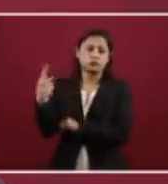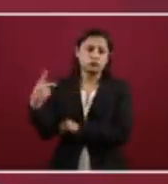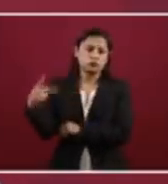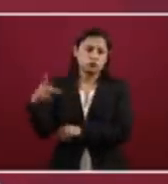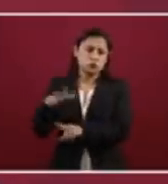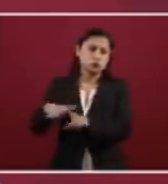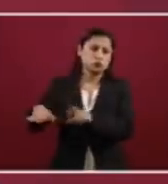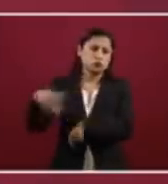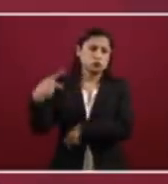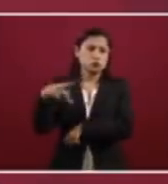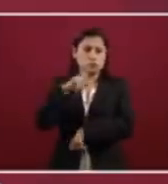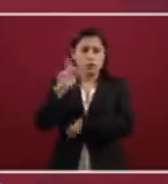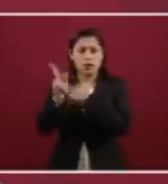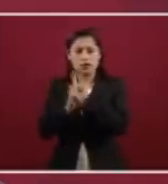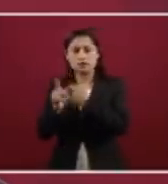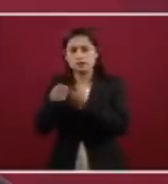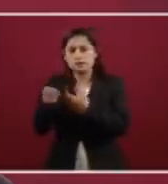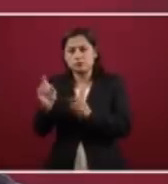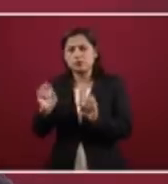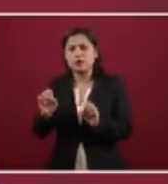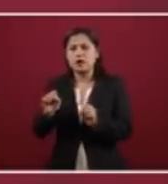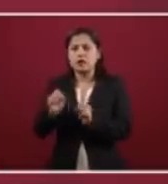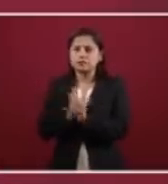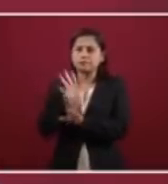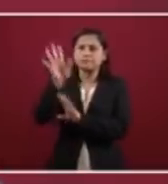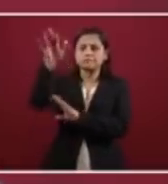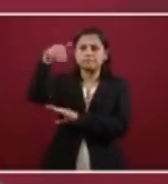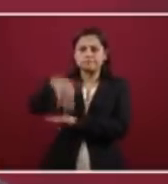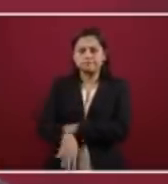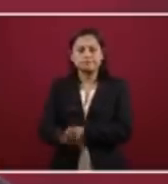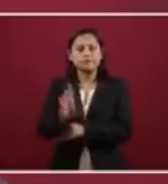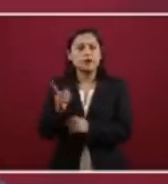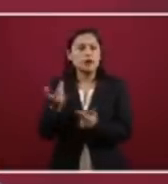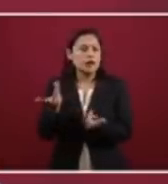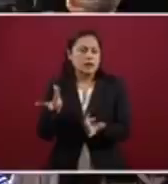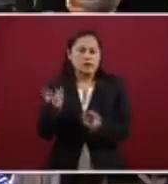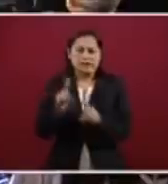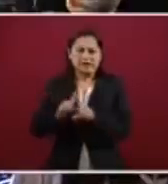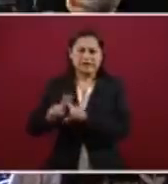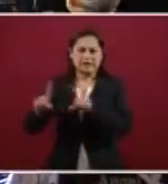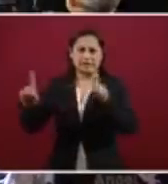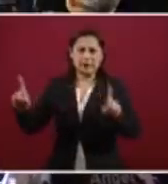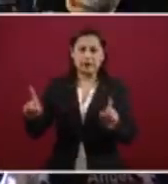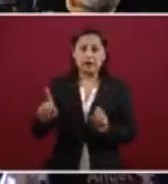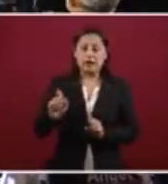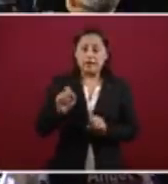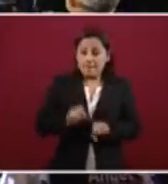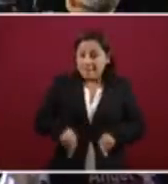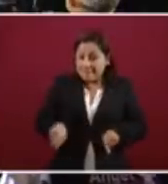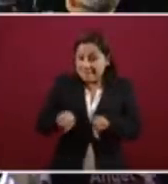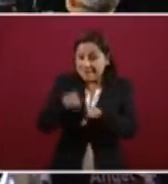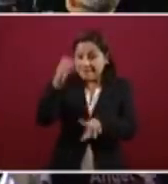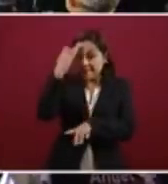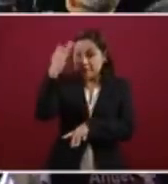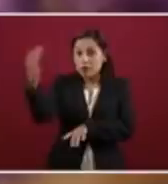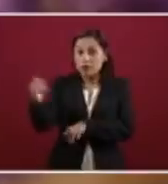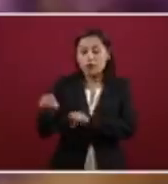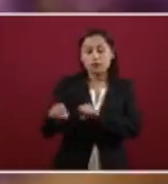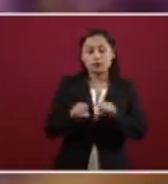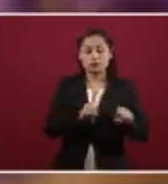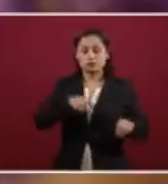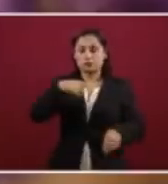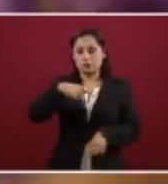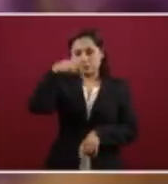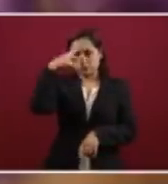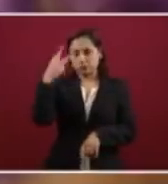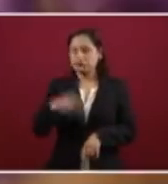climatológicos, huracanes, tsunamis, como pasó, y que no ocurren al mismo tiempo que los que pasan los temblores. Entonces, de esa